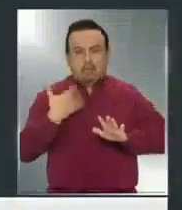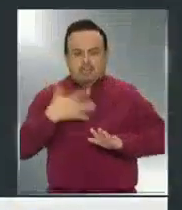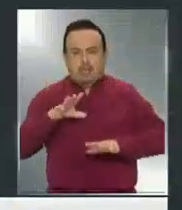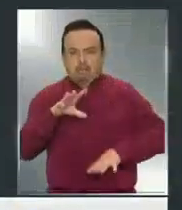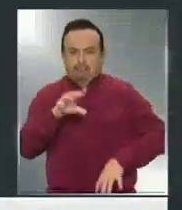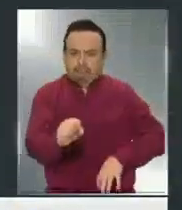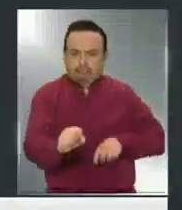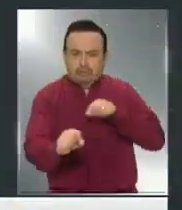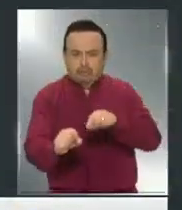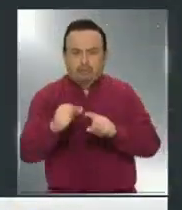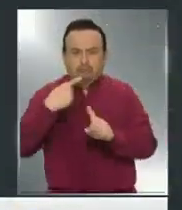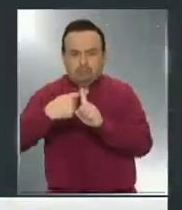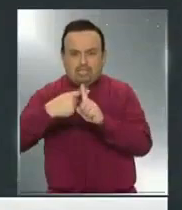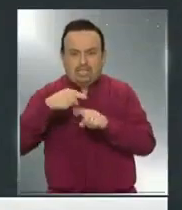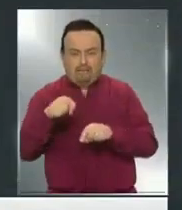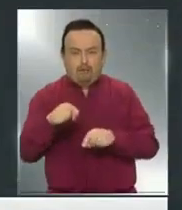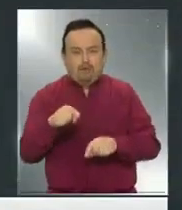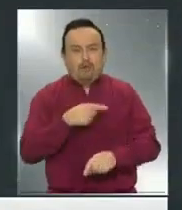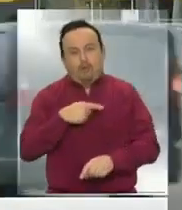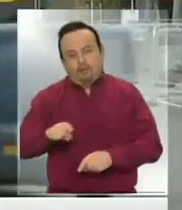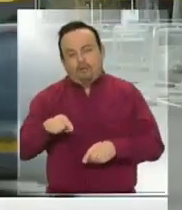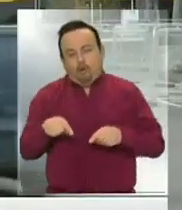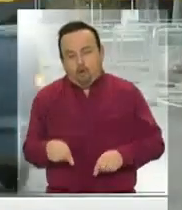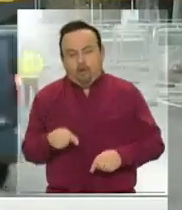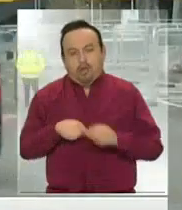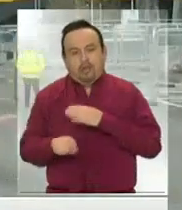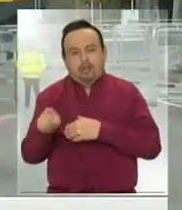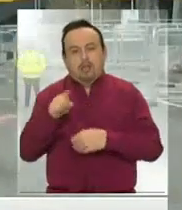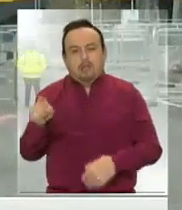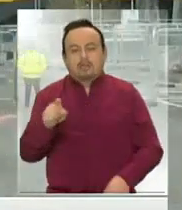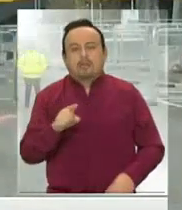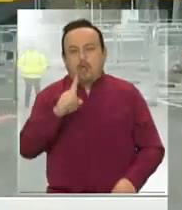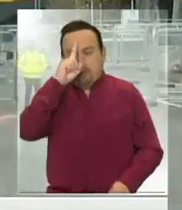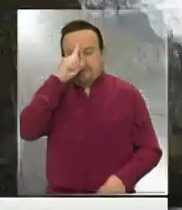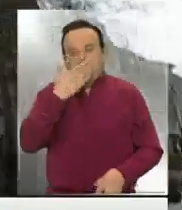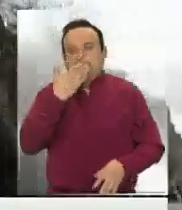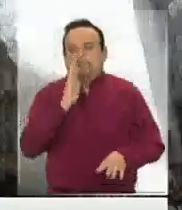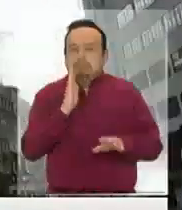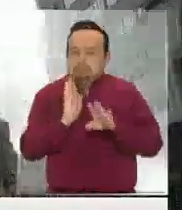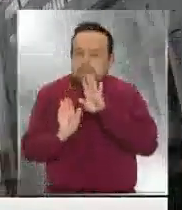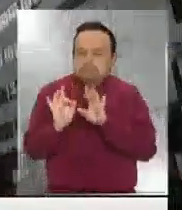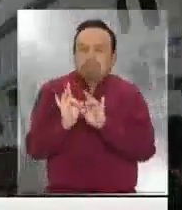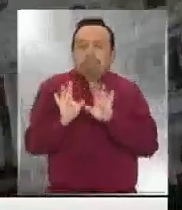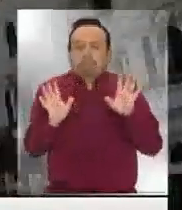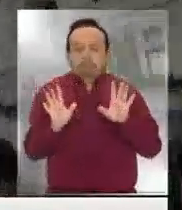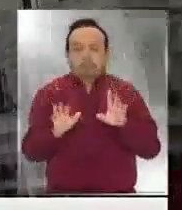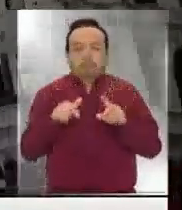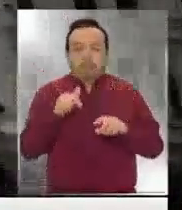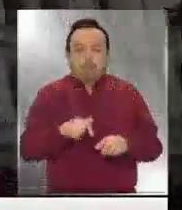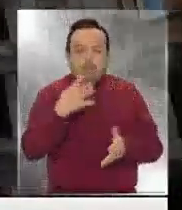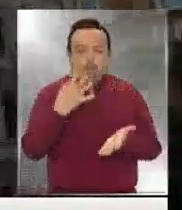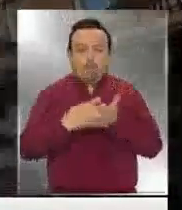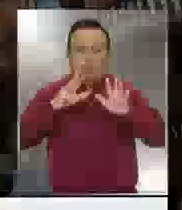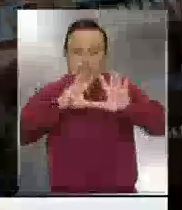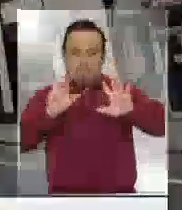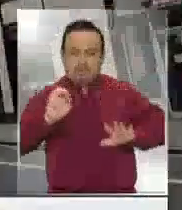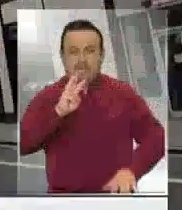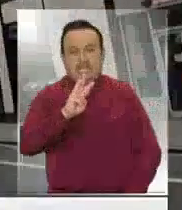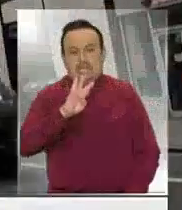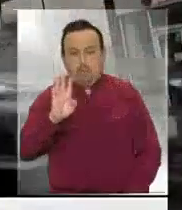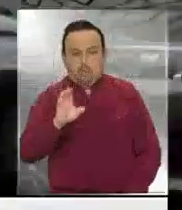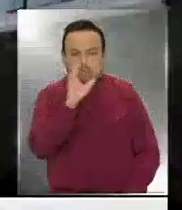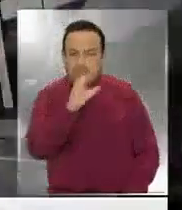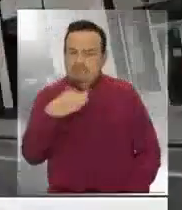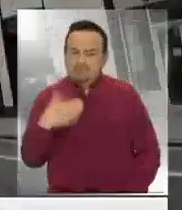diagnosticado, un hecho que las autoridades catalogaron solo como una medida de precaución. Hasta ahora son 4.934